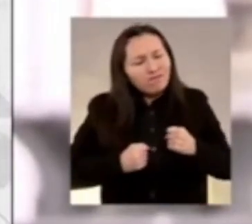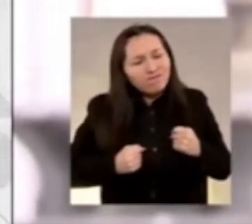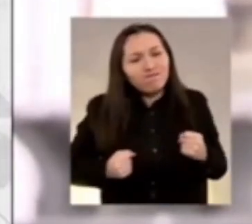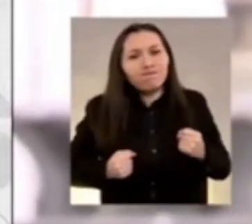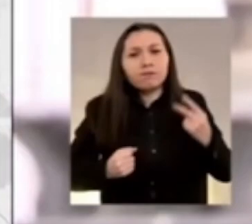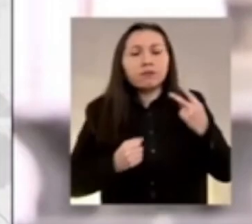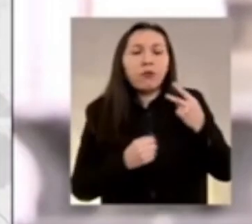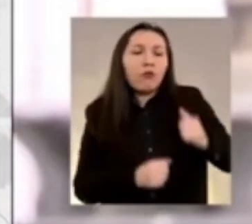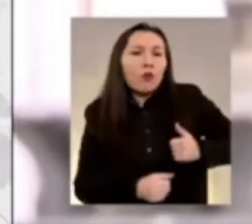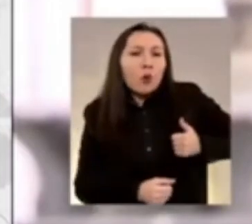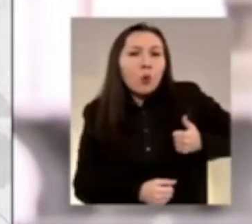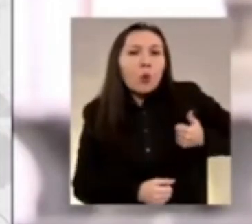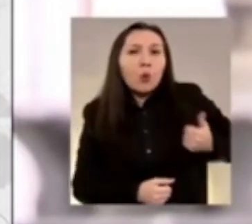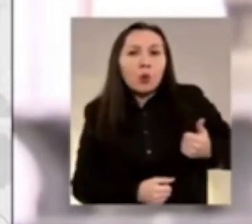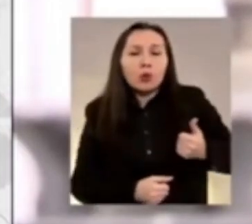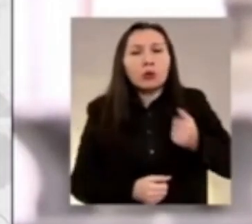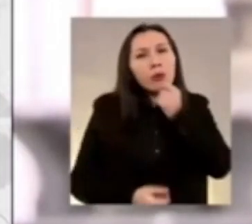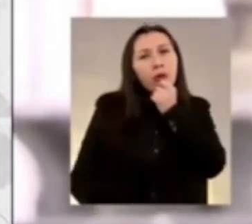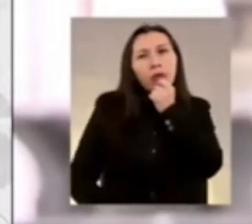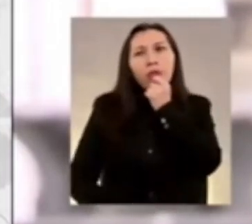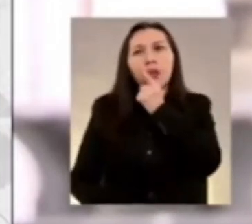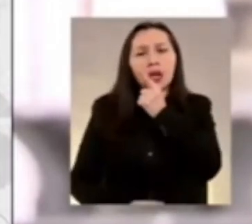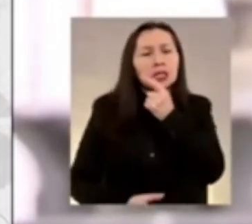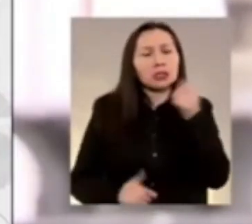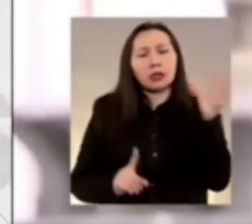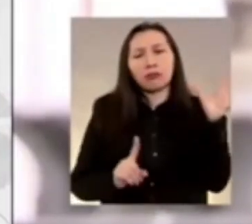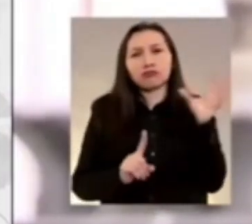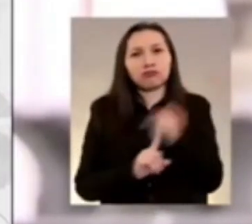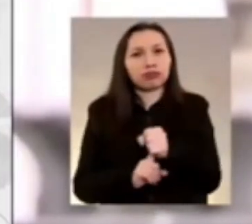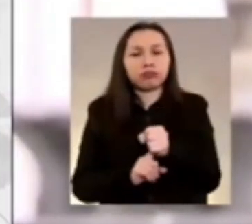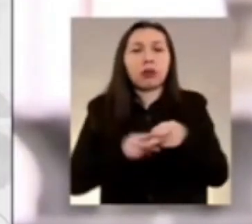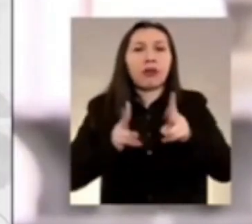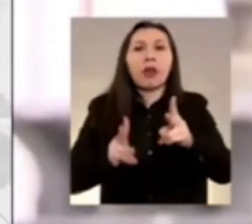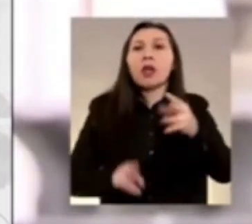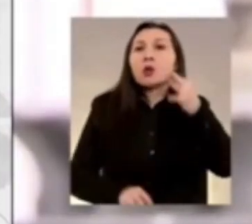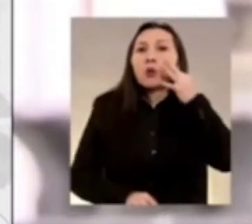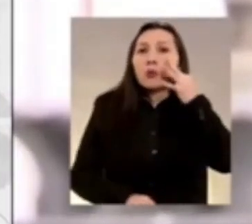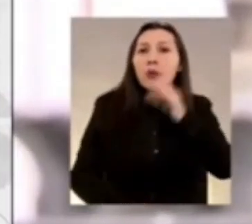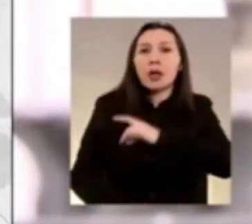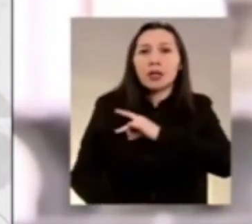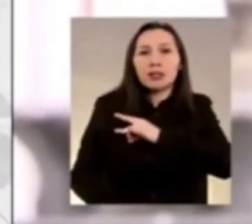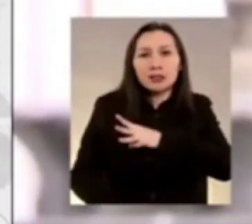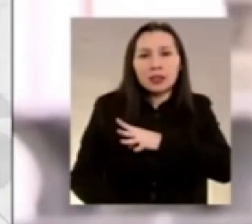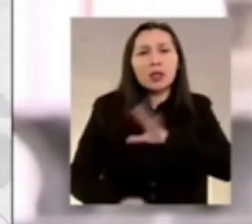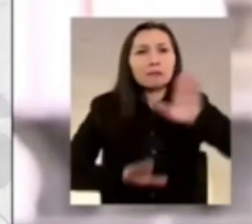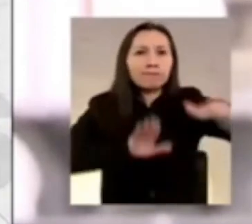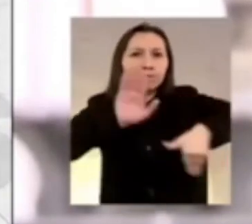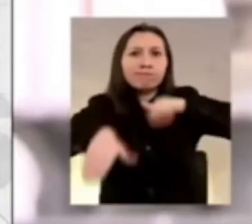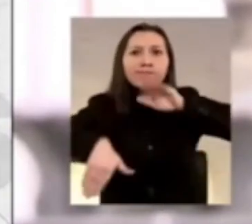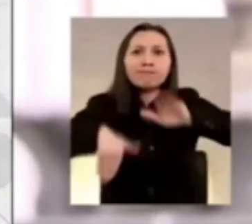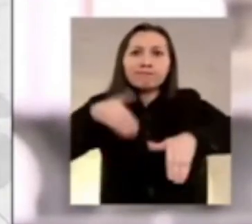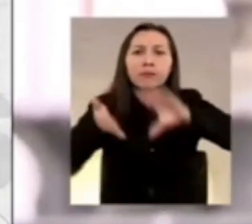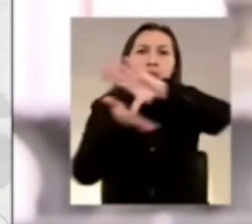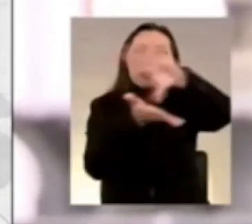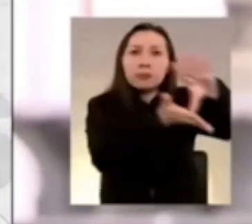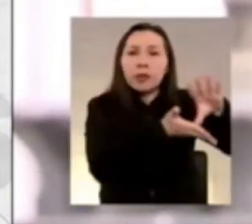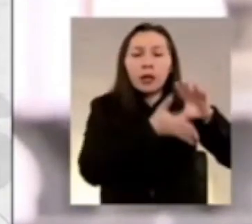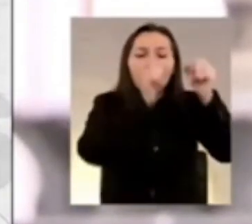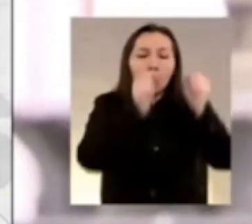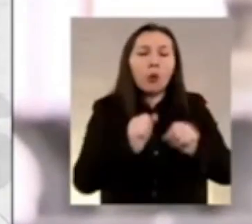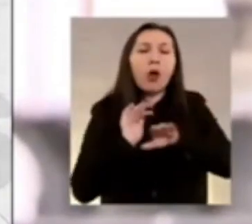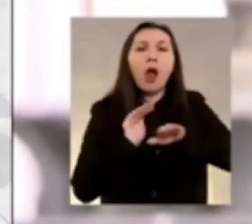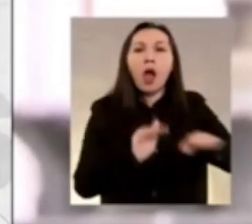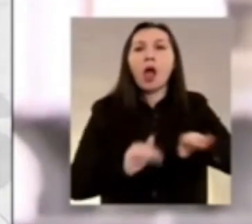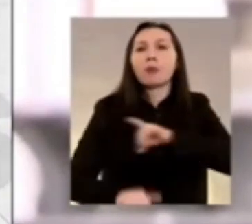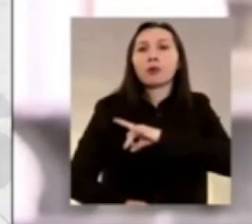voluntad extraordinaria para denunciar los atropellos a los derechos humanos en Chile y convocar a los países para apoyar